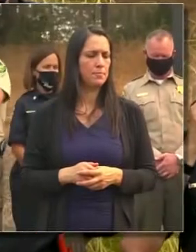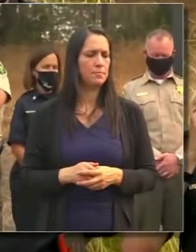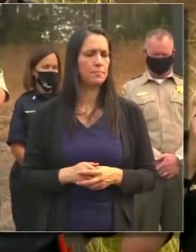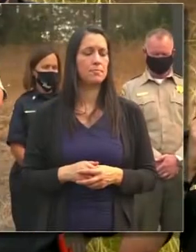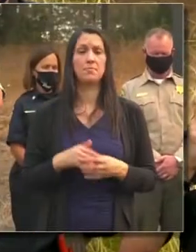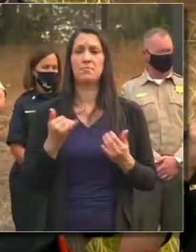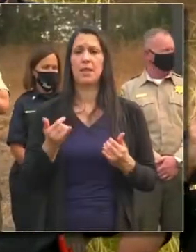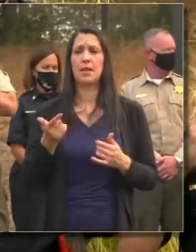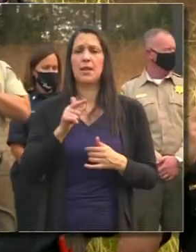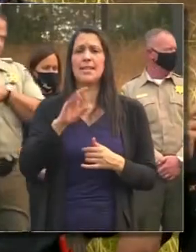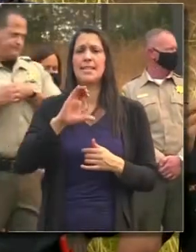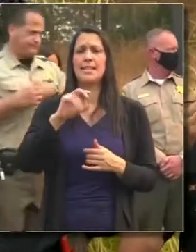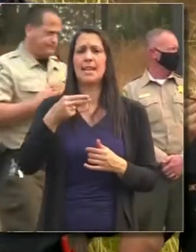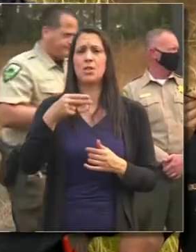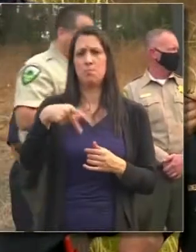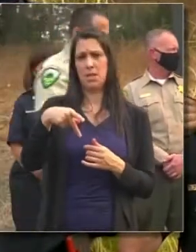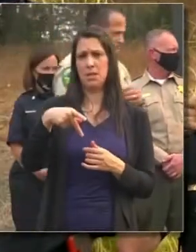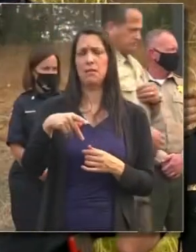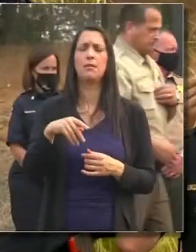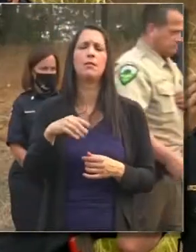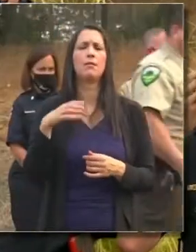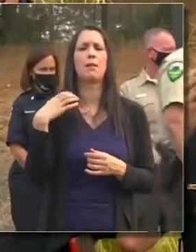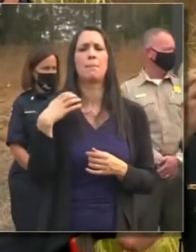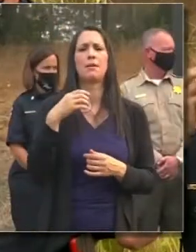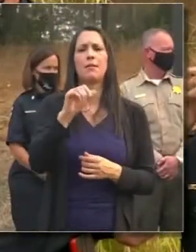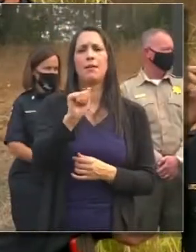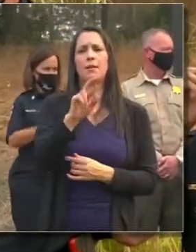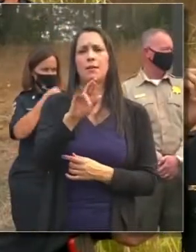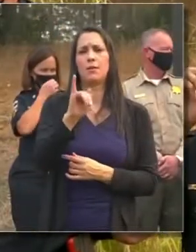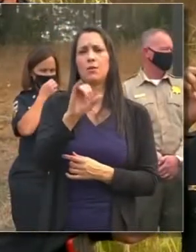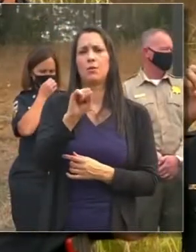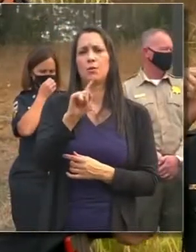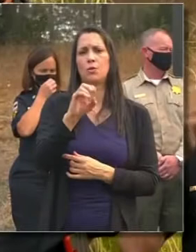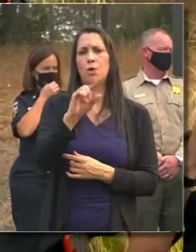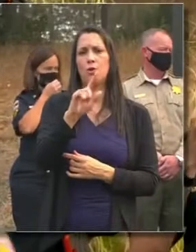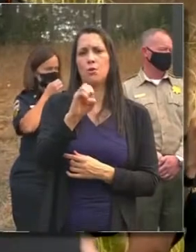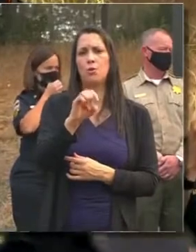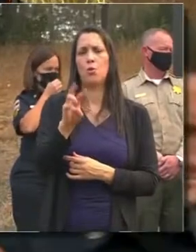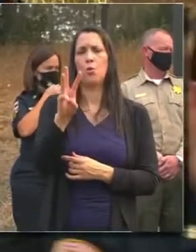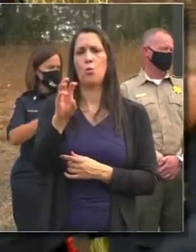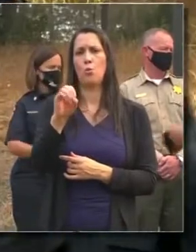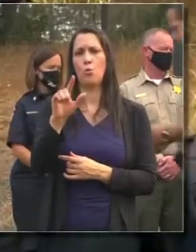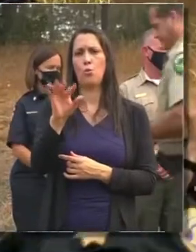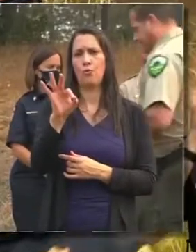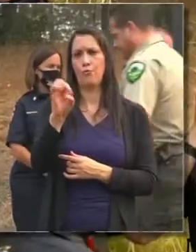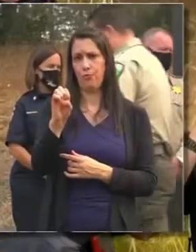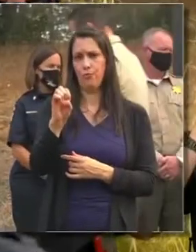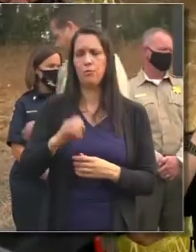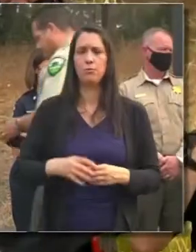hablando a continuación del departamento de caminos él el capitán aristóbulo